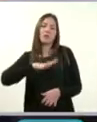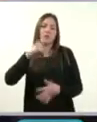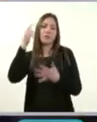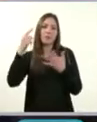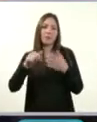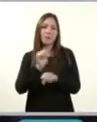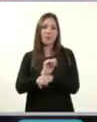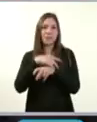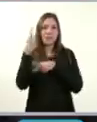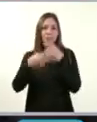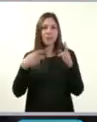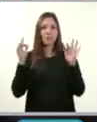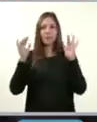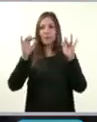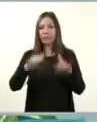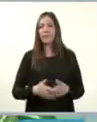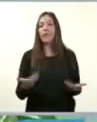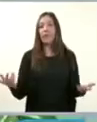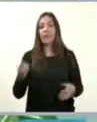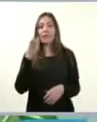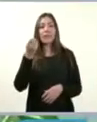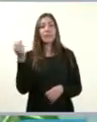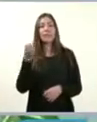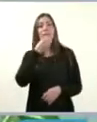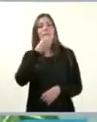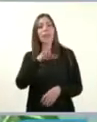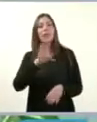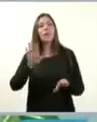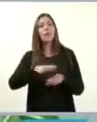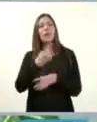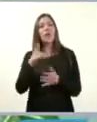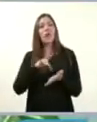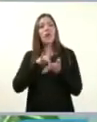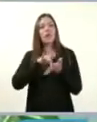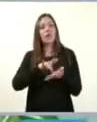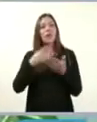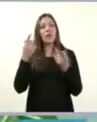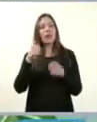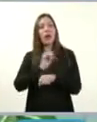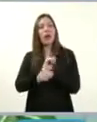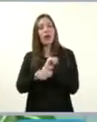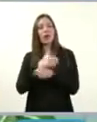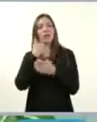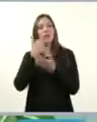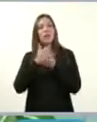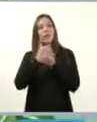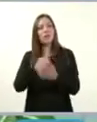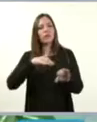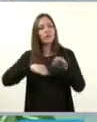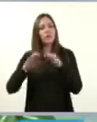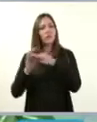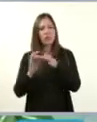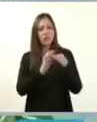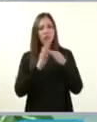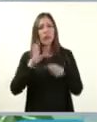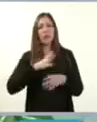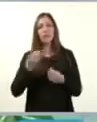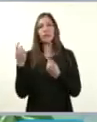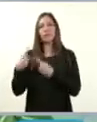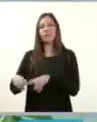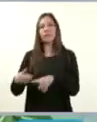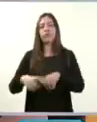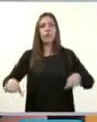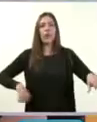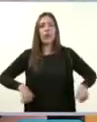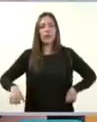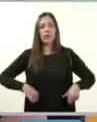estos artistas que de verdad es por una excelente y extraordinaria causa con ustedes lo hacen también y trabajan a la par, va a haber un sinfín de actividades